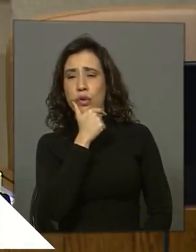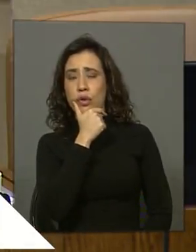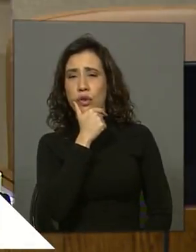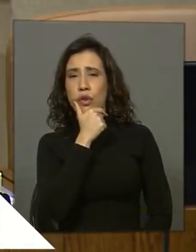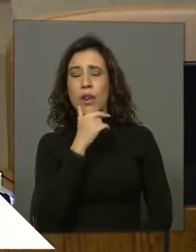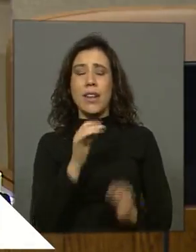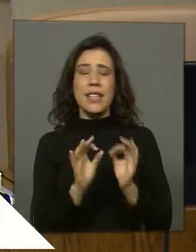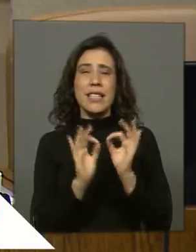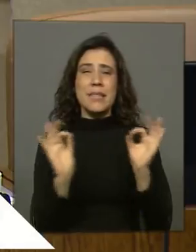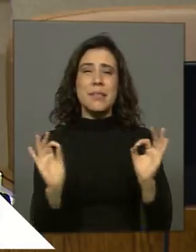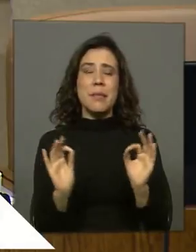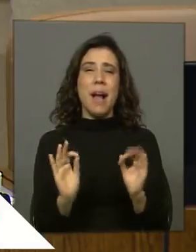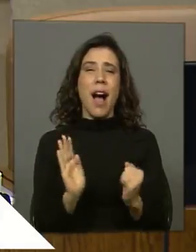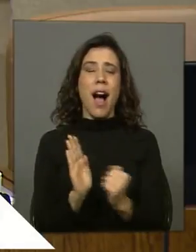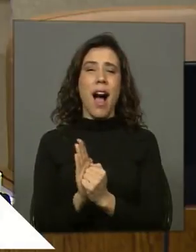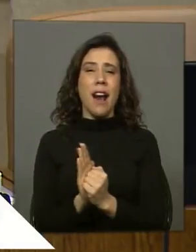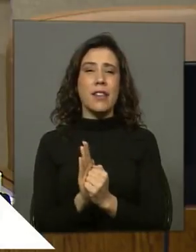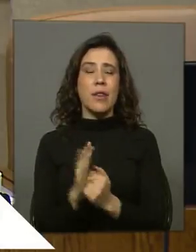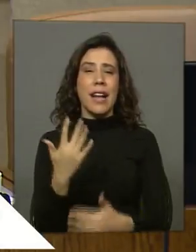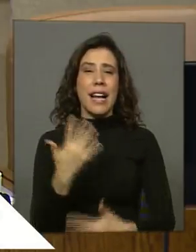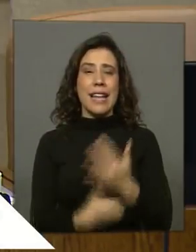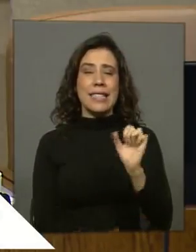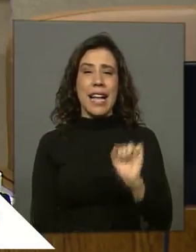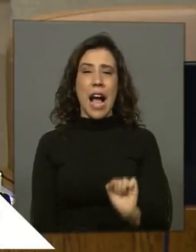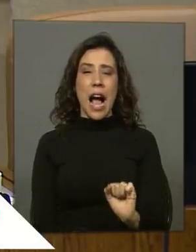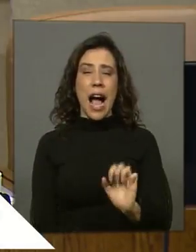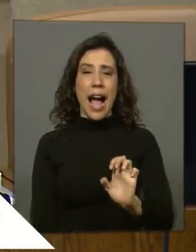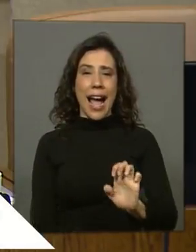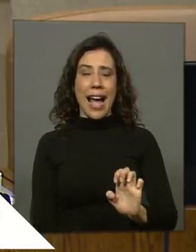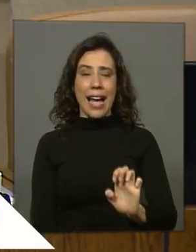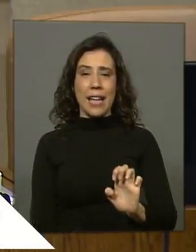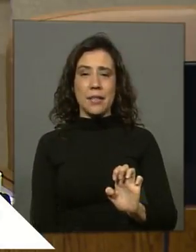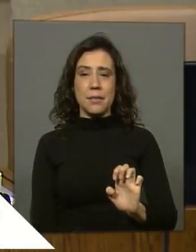específicamente el artículo 15A letra E